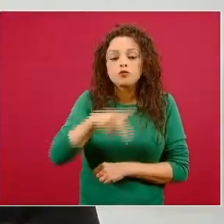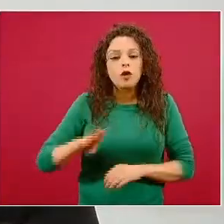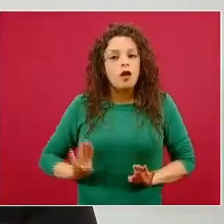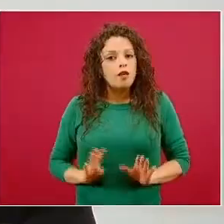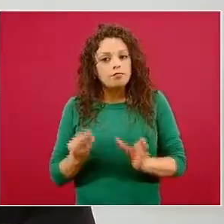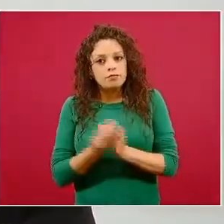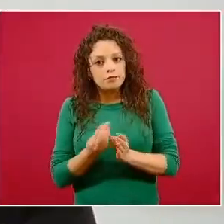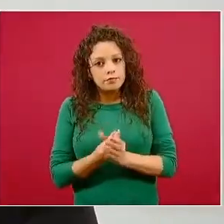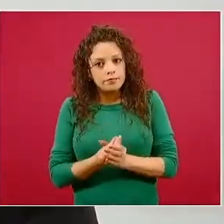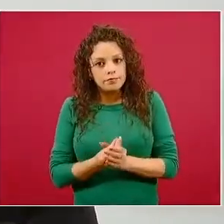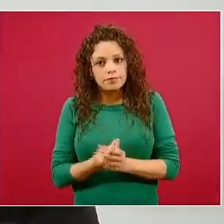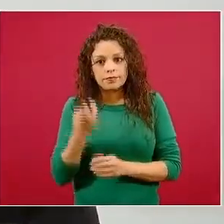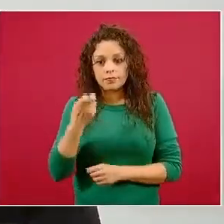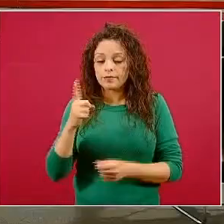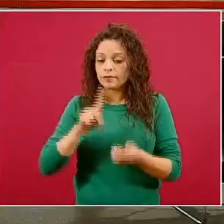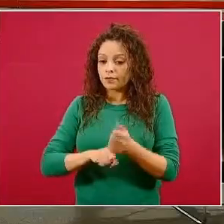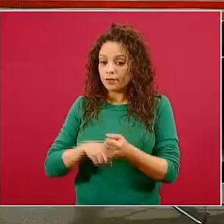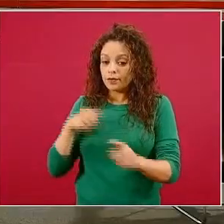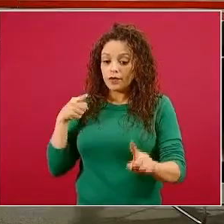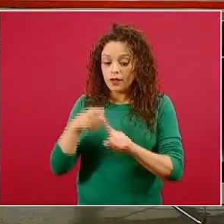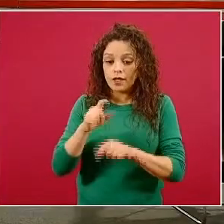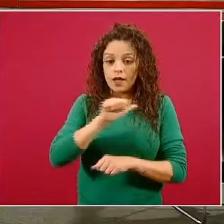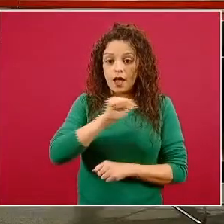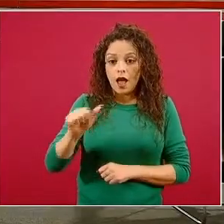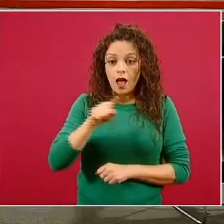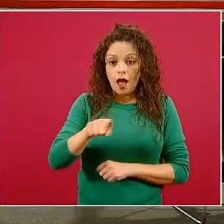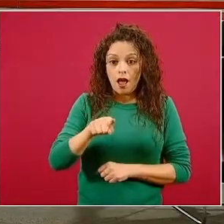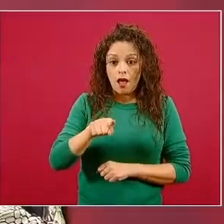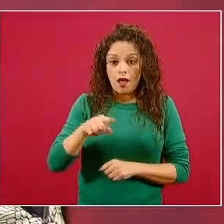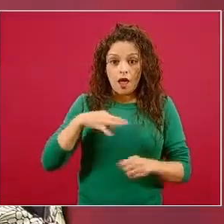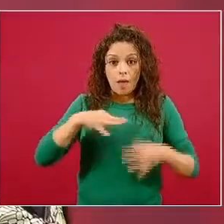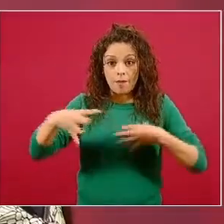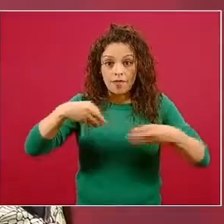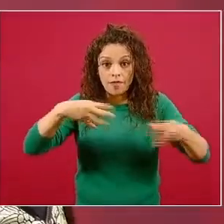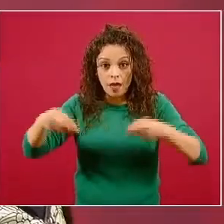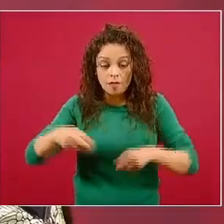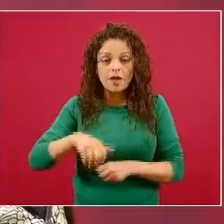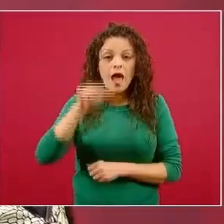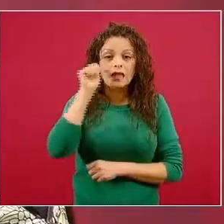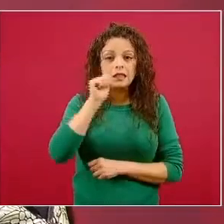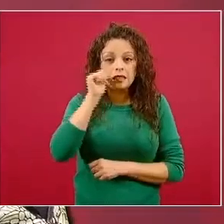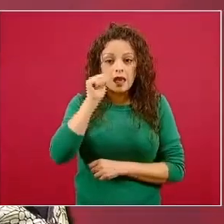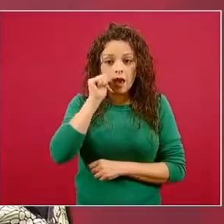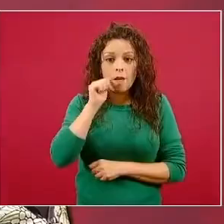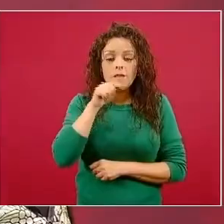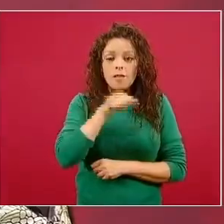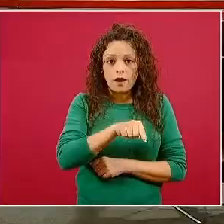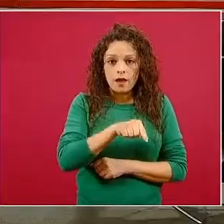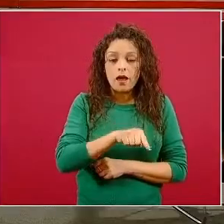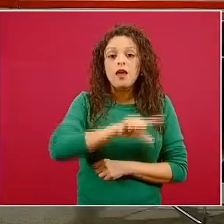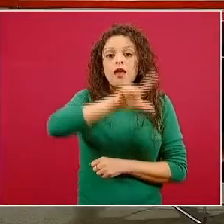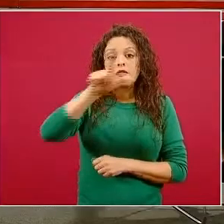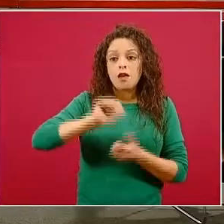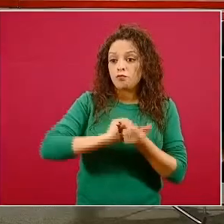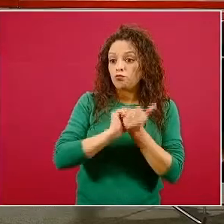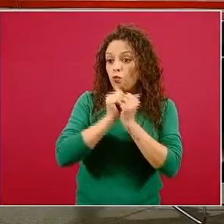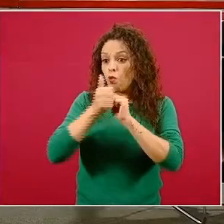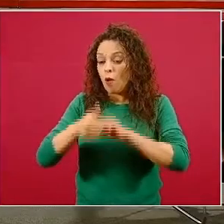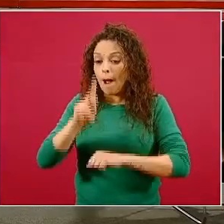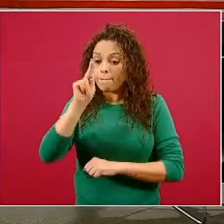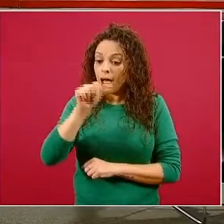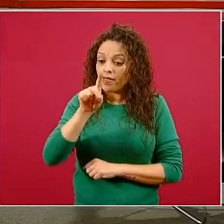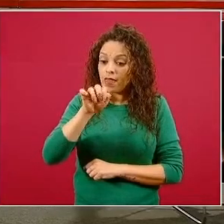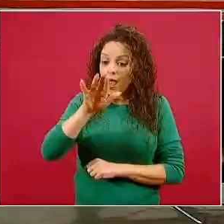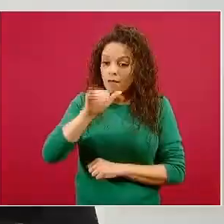la pandemia, ¿no? Las epidemias, todas, más una pandemia, se controla desde la comunidad. No hay forma de que se